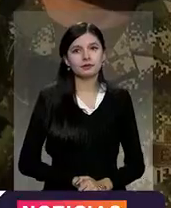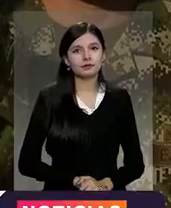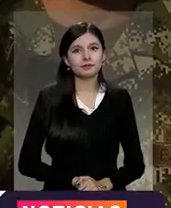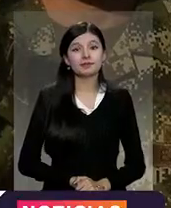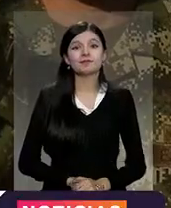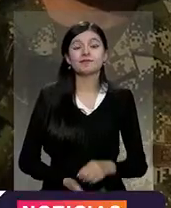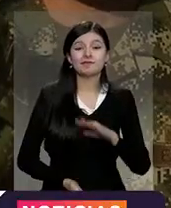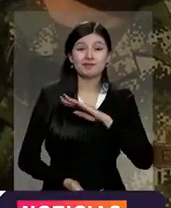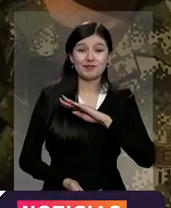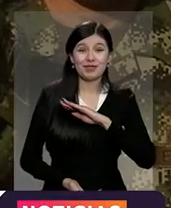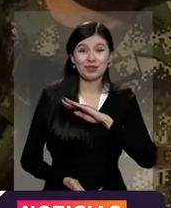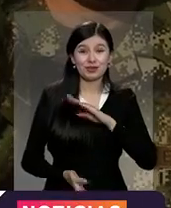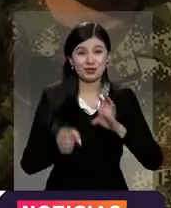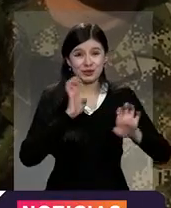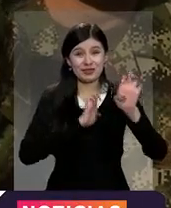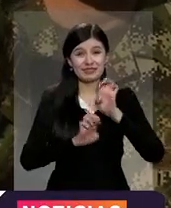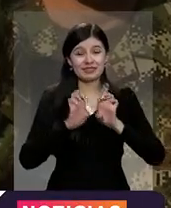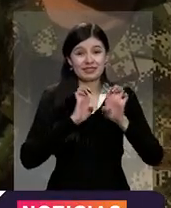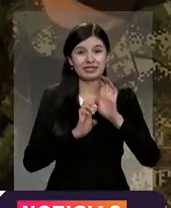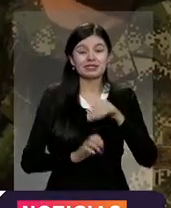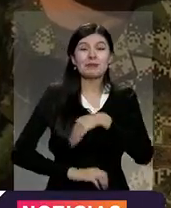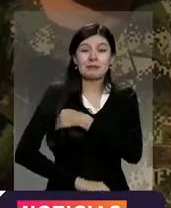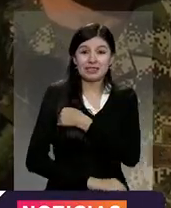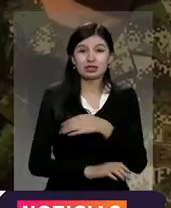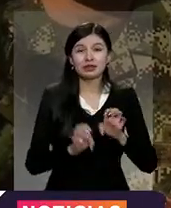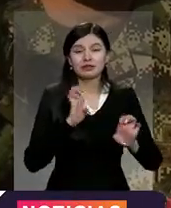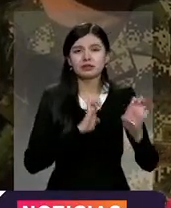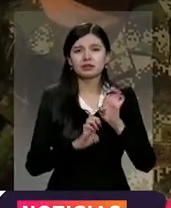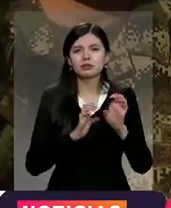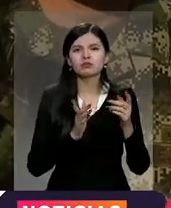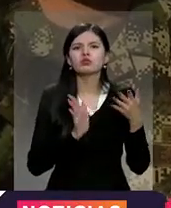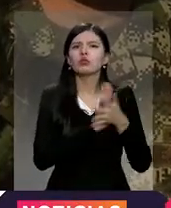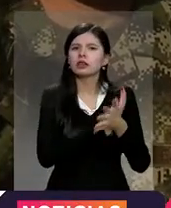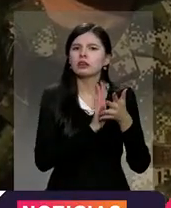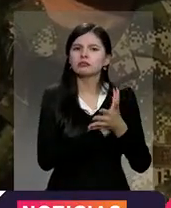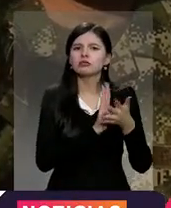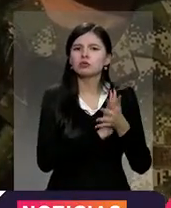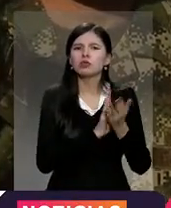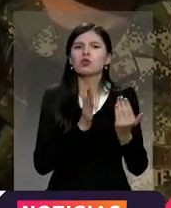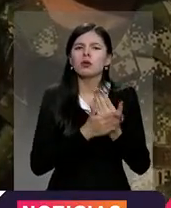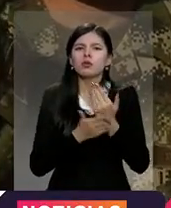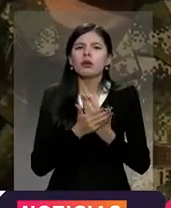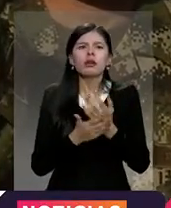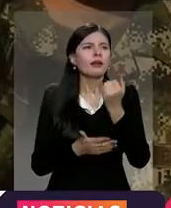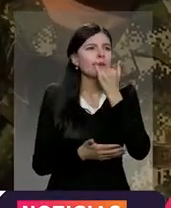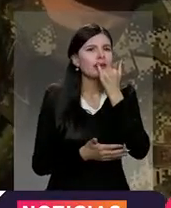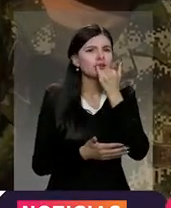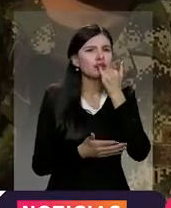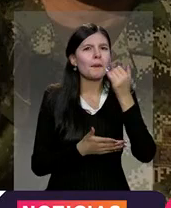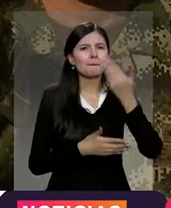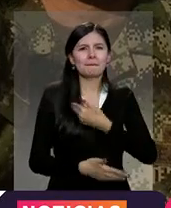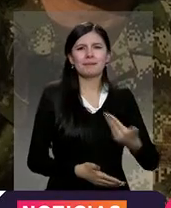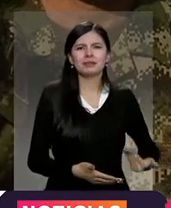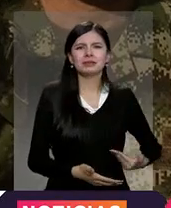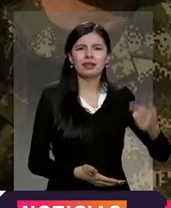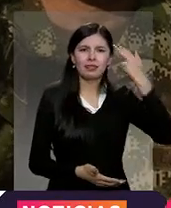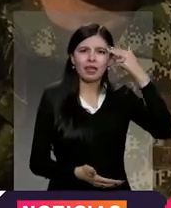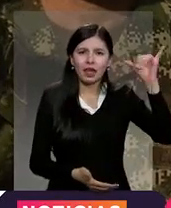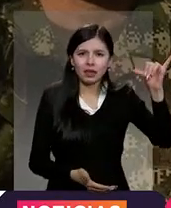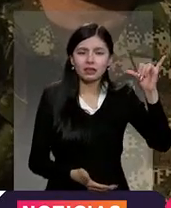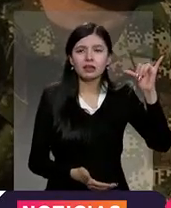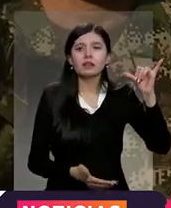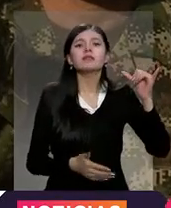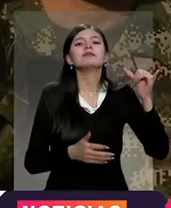El ministro de Defensa, Diego Molano, entregó nuevos detalles sobre la investigación del asesinato del presidente de Haití. Indicó que se